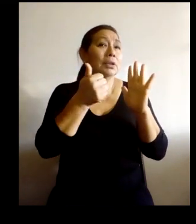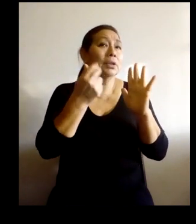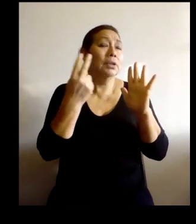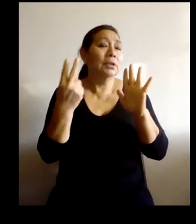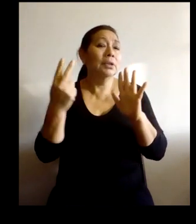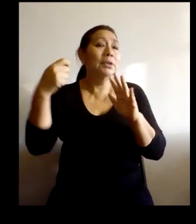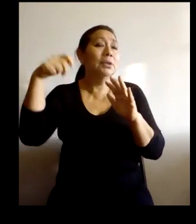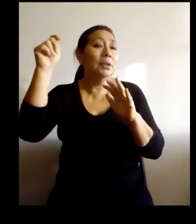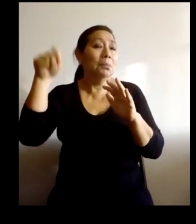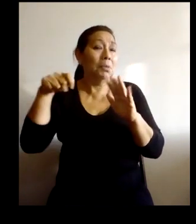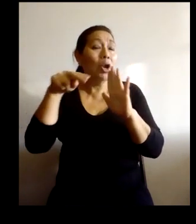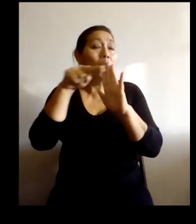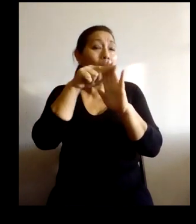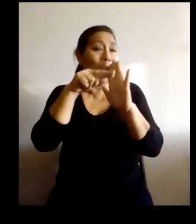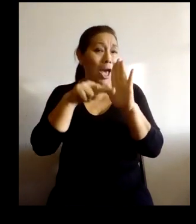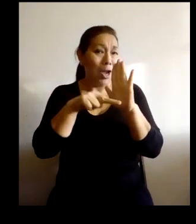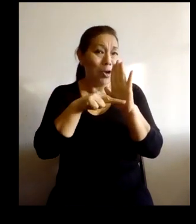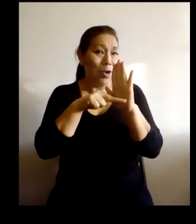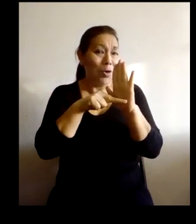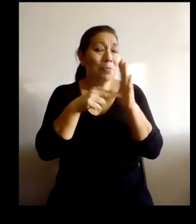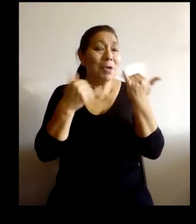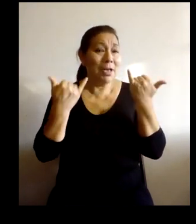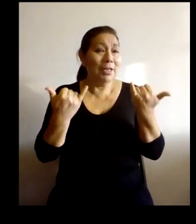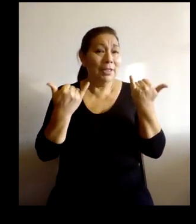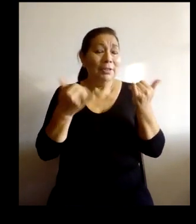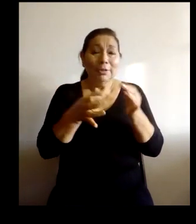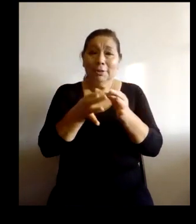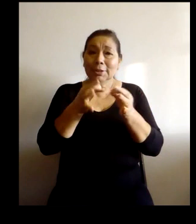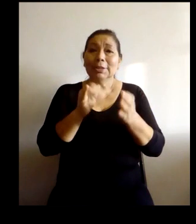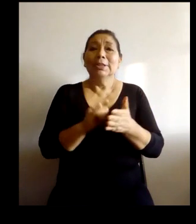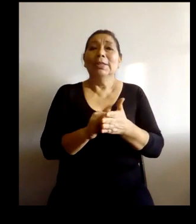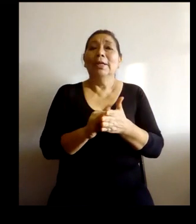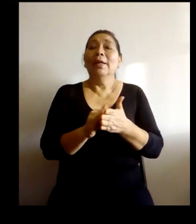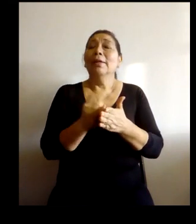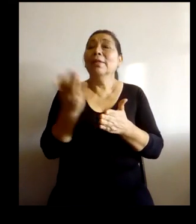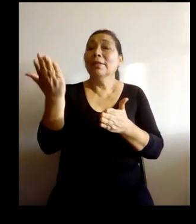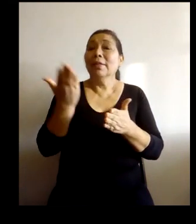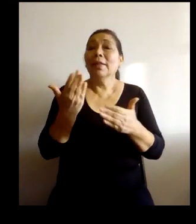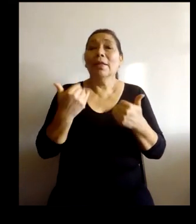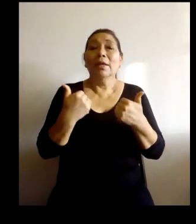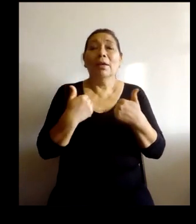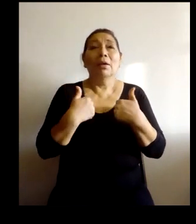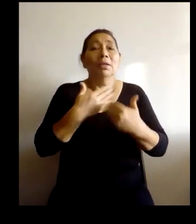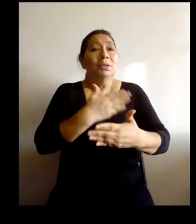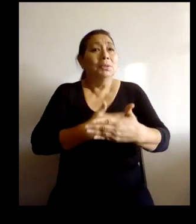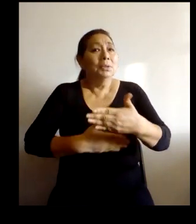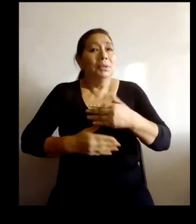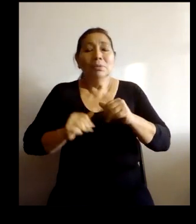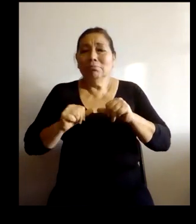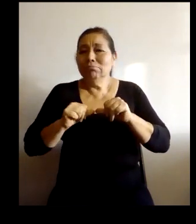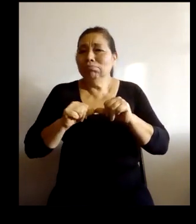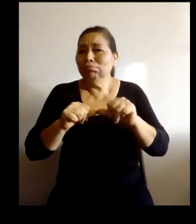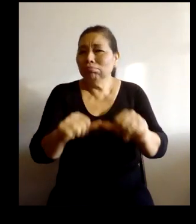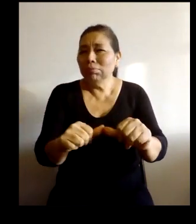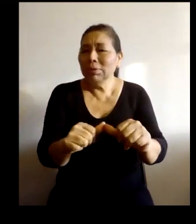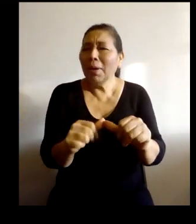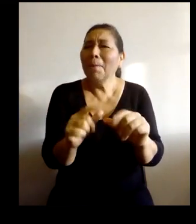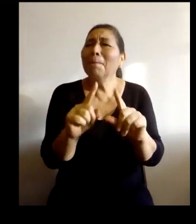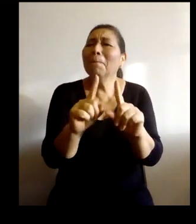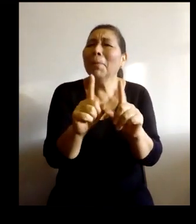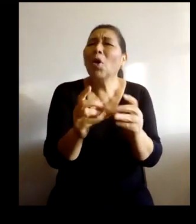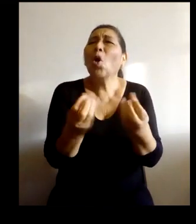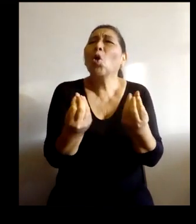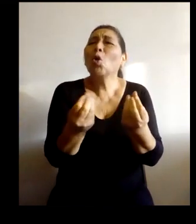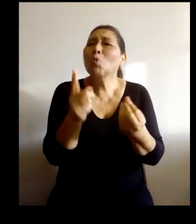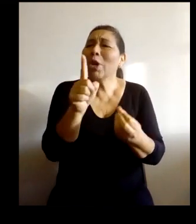de 67%, y según las normas que vamos a analizar a continuación, el demandante tiene una invalidez total permanente. Y la